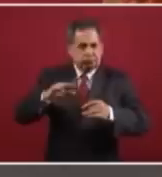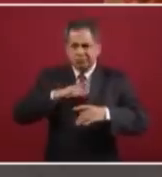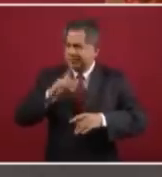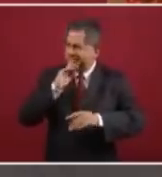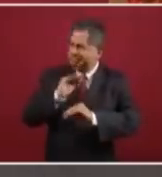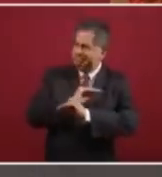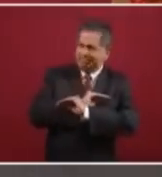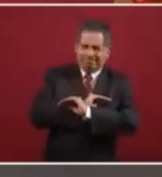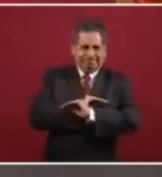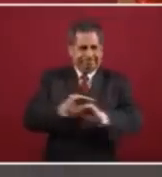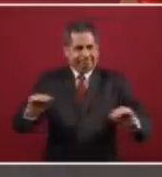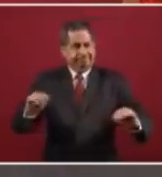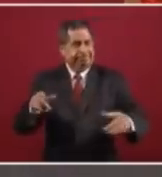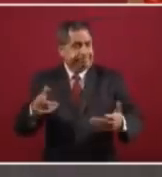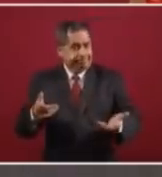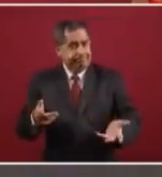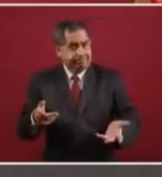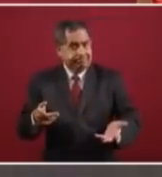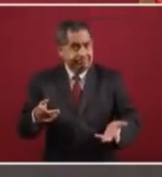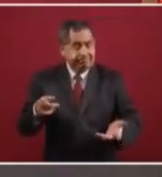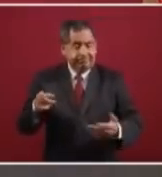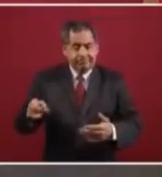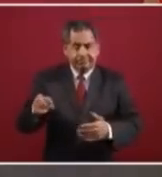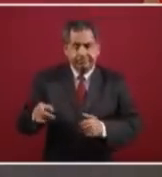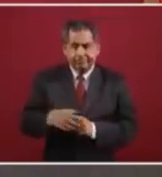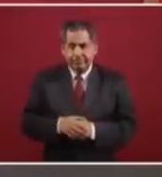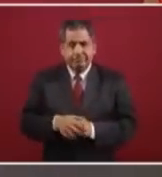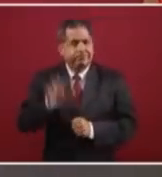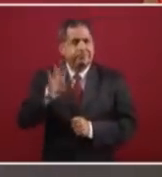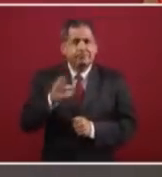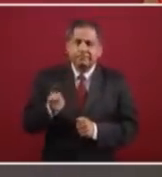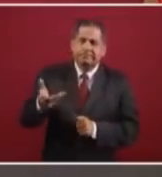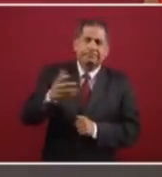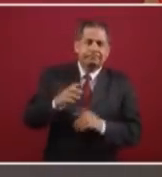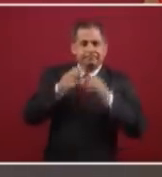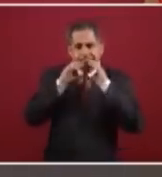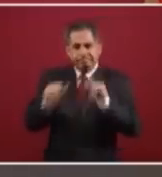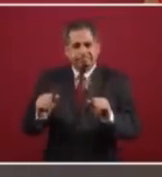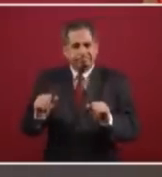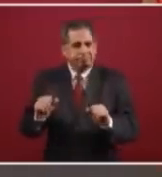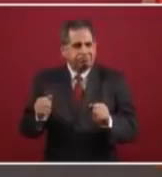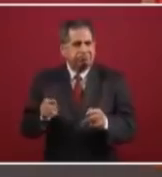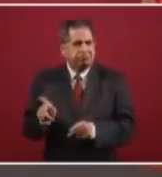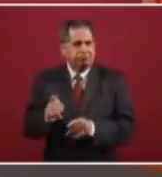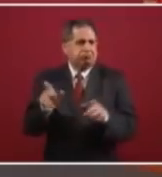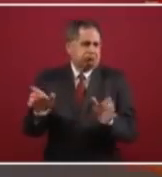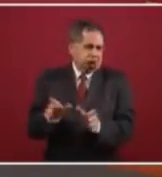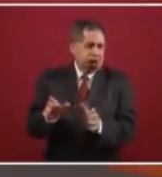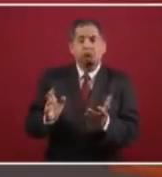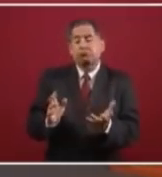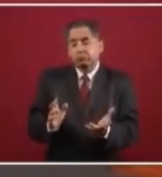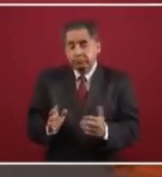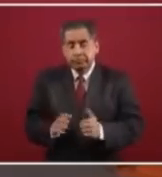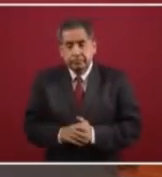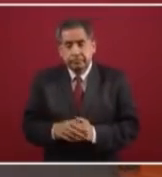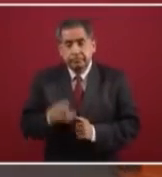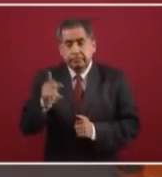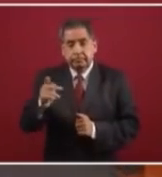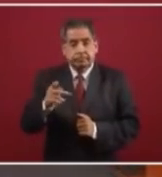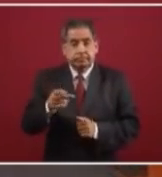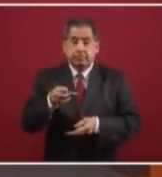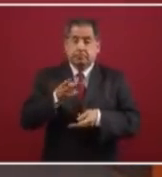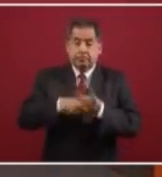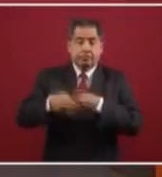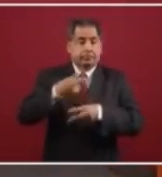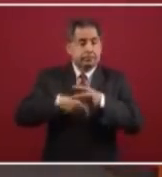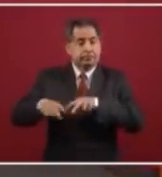era pues como una ranchería, pero con los ferrocarriles,